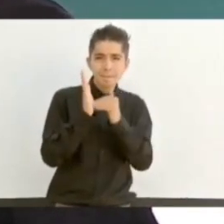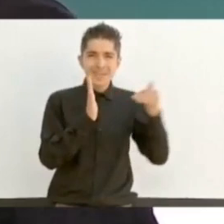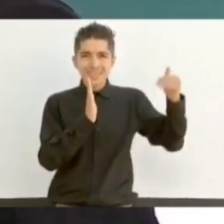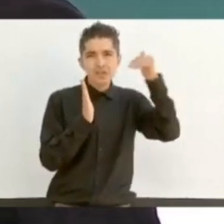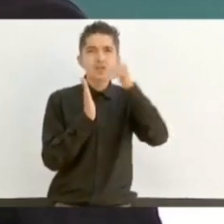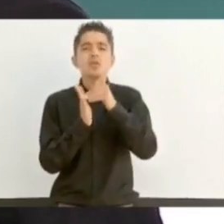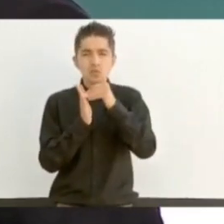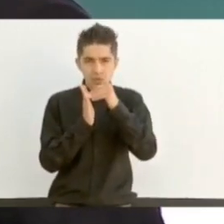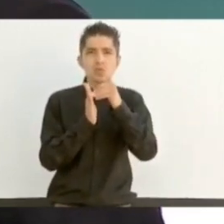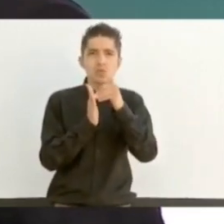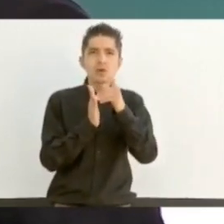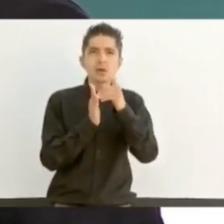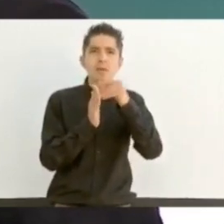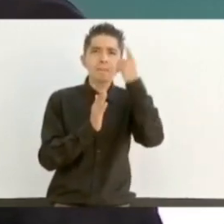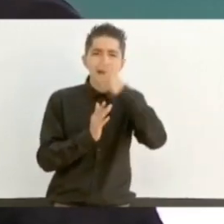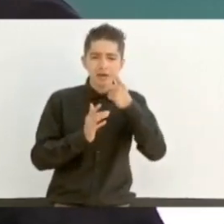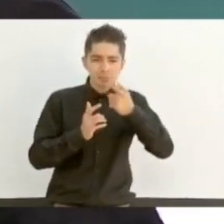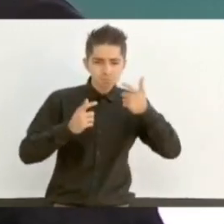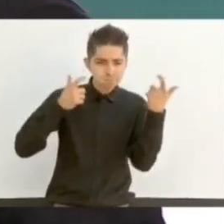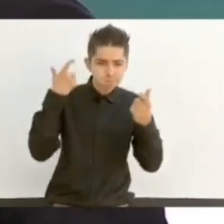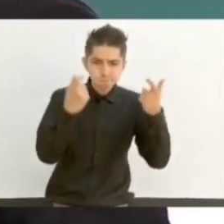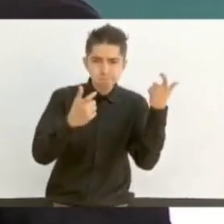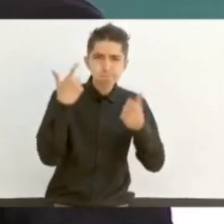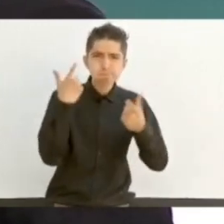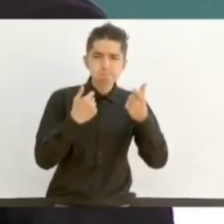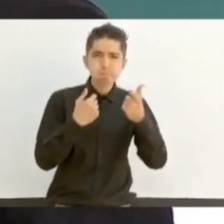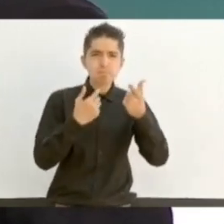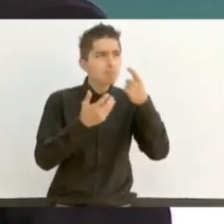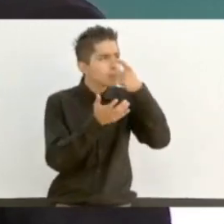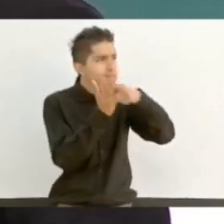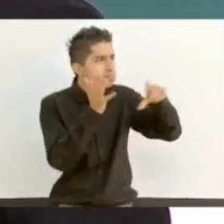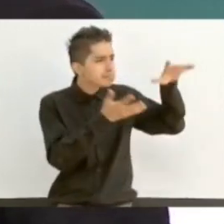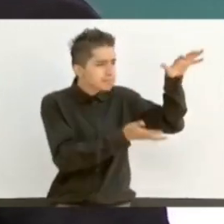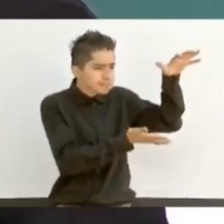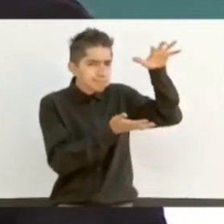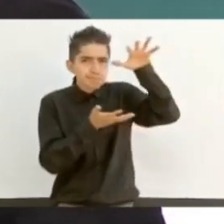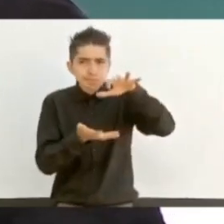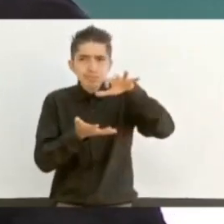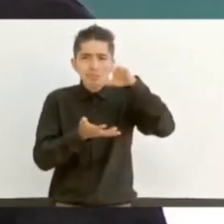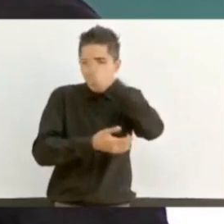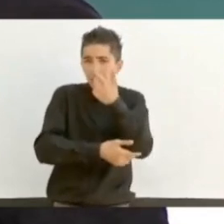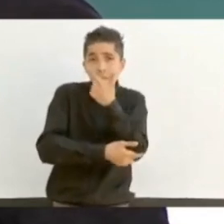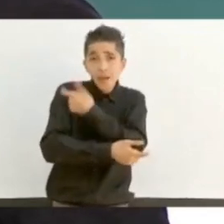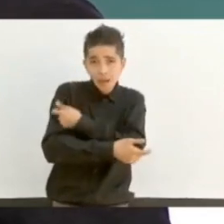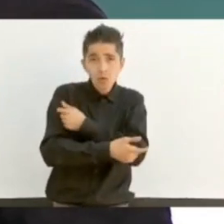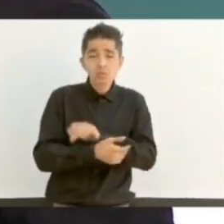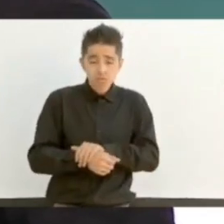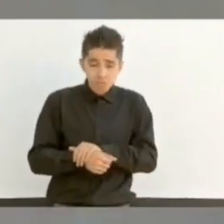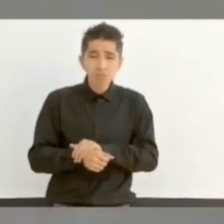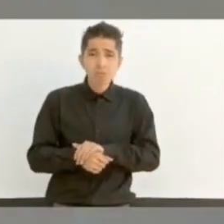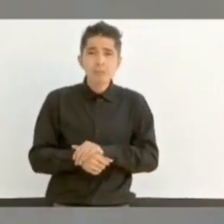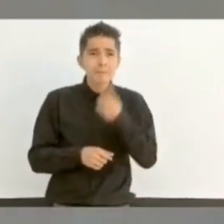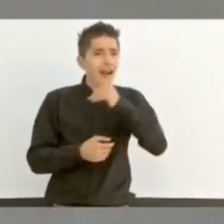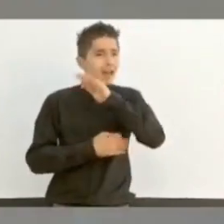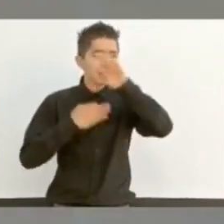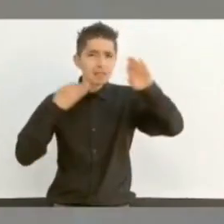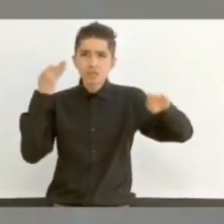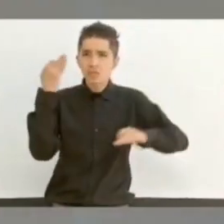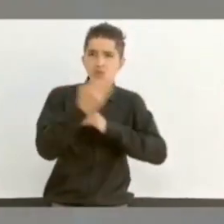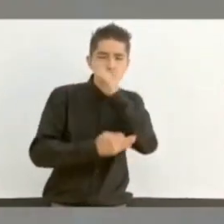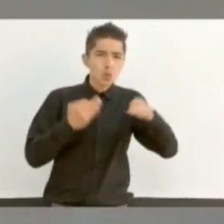de dosis de la vacuna para que se aplique a